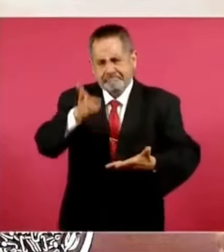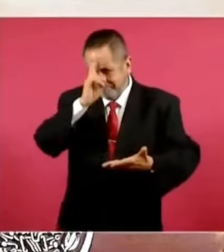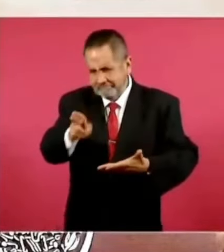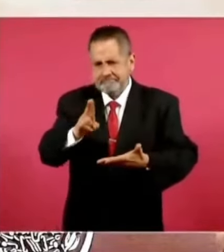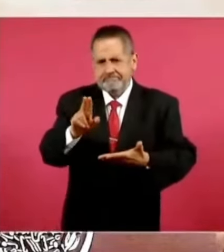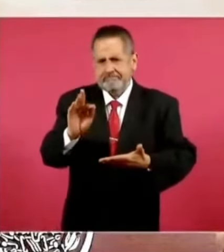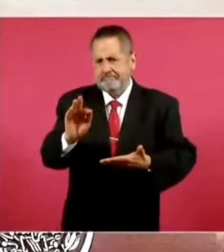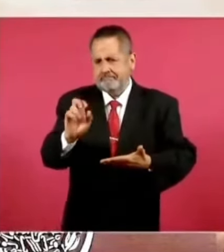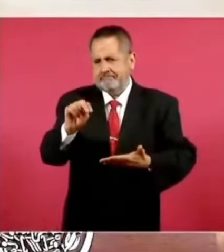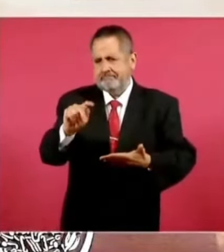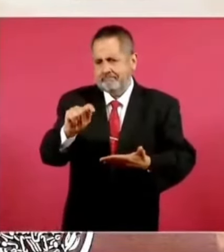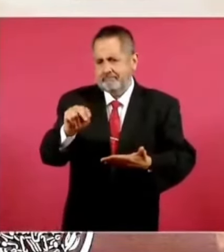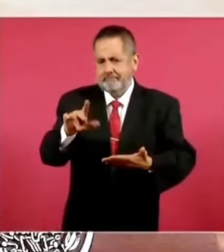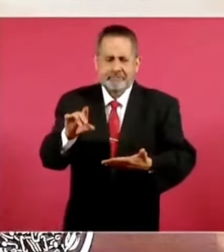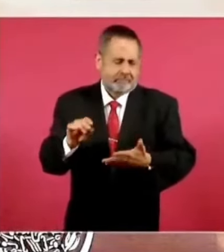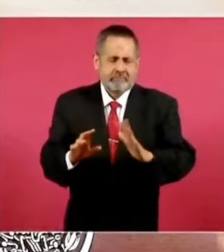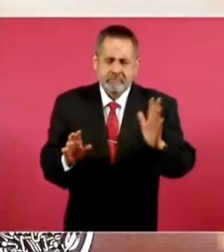y